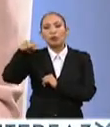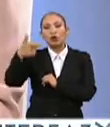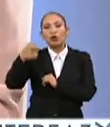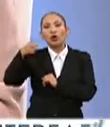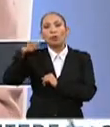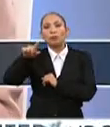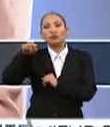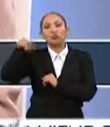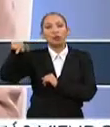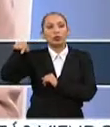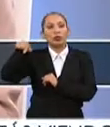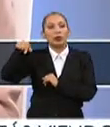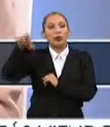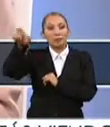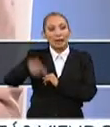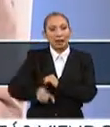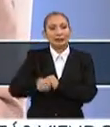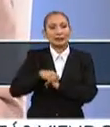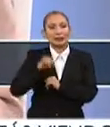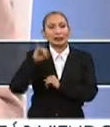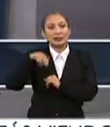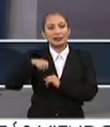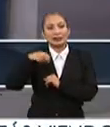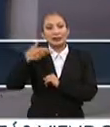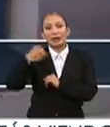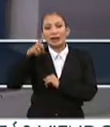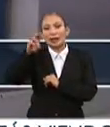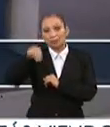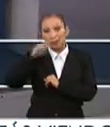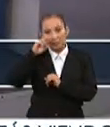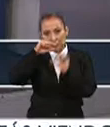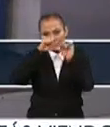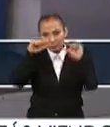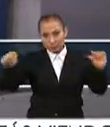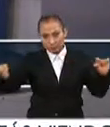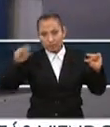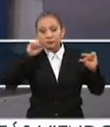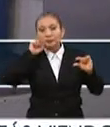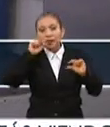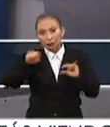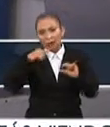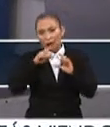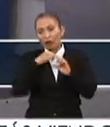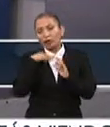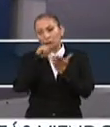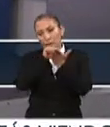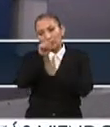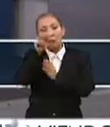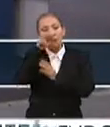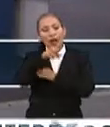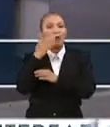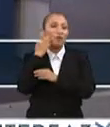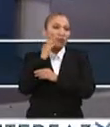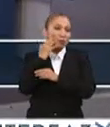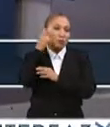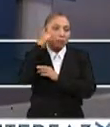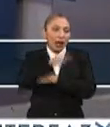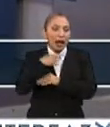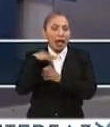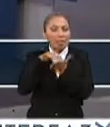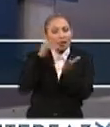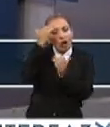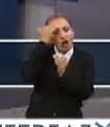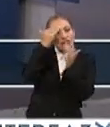www.inerm.gov.mx. Con H intermedia, ¿no? Así es. inerm.gov.mx, está ahí en pantalla. De todas formas, también en Twitter pueden seguirlo y en Facebook para también tener